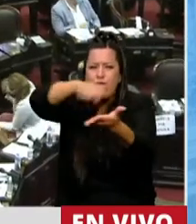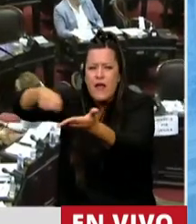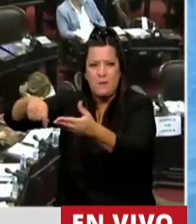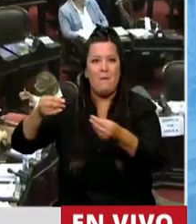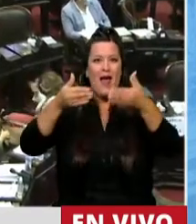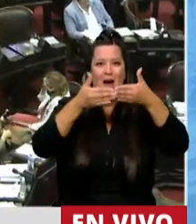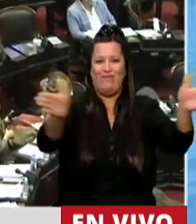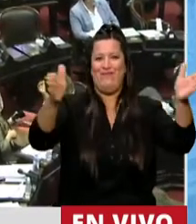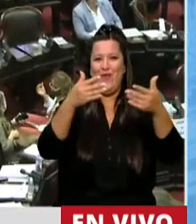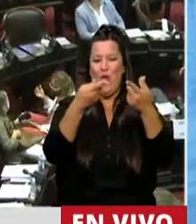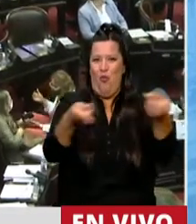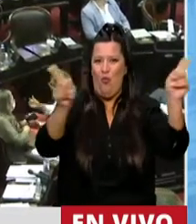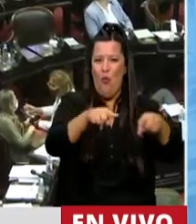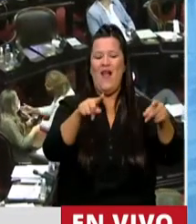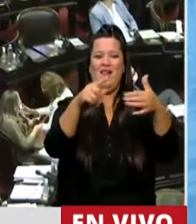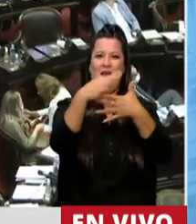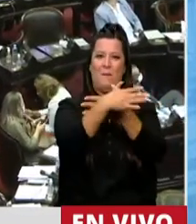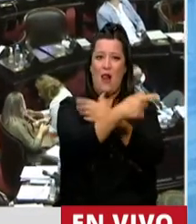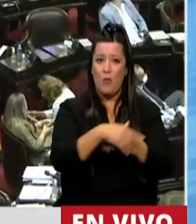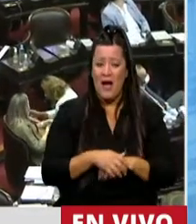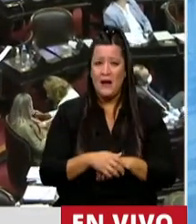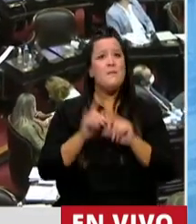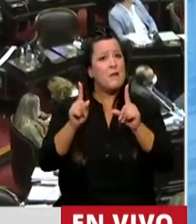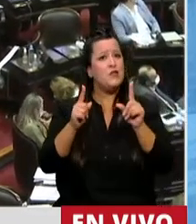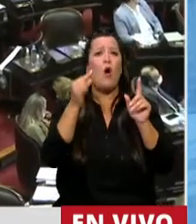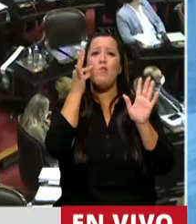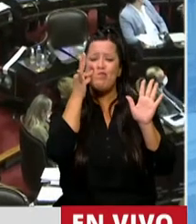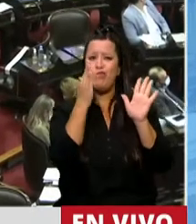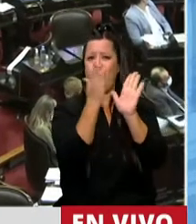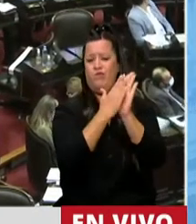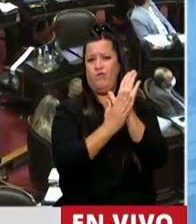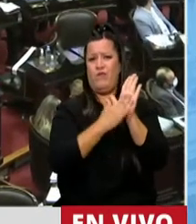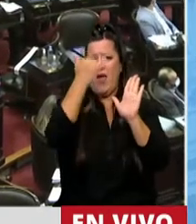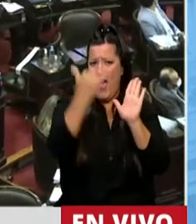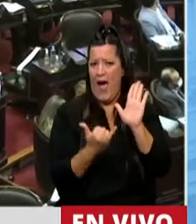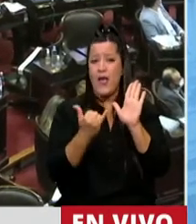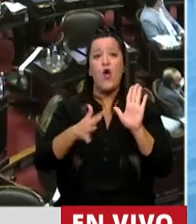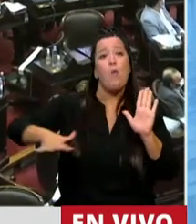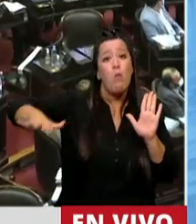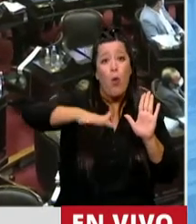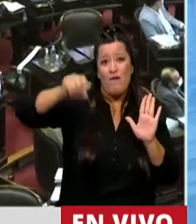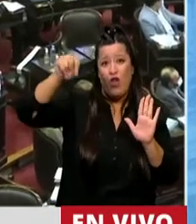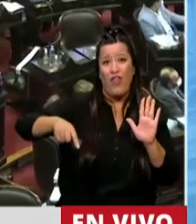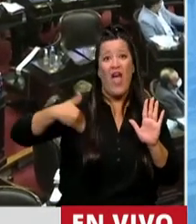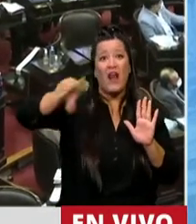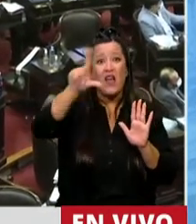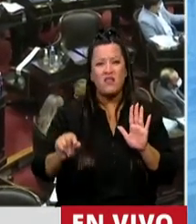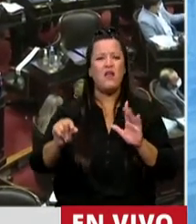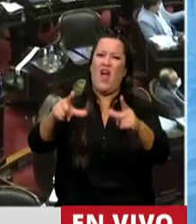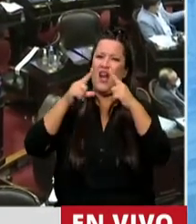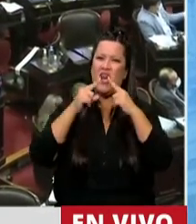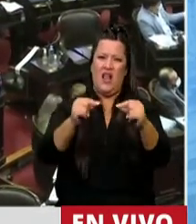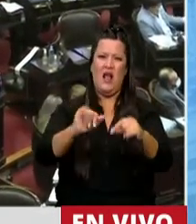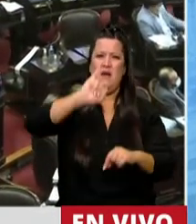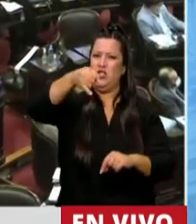están las constancias de lo que estoy diciendo. Es el pueblo argentino el que les